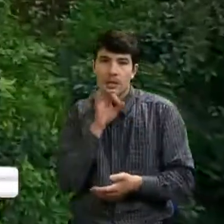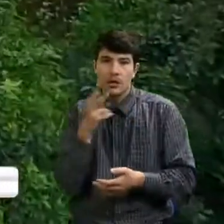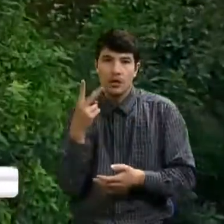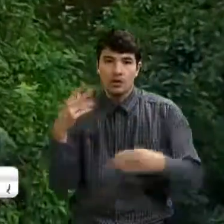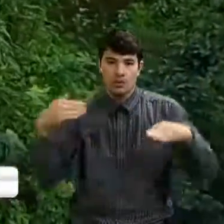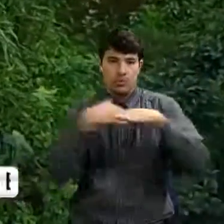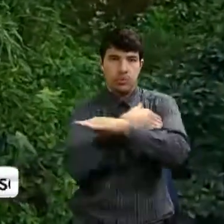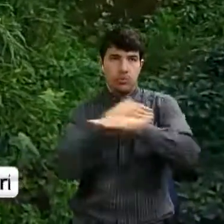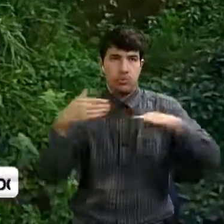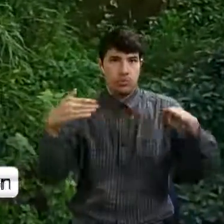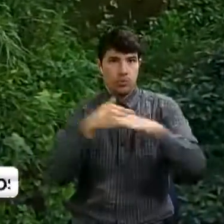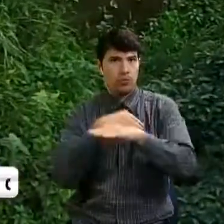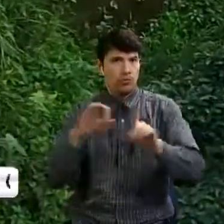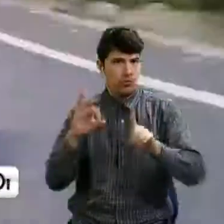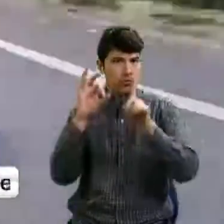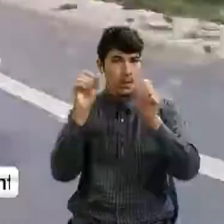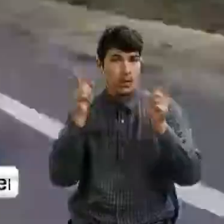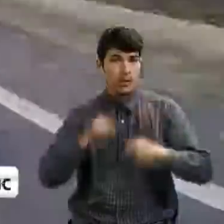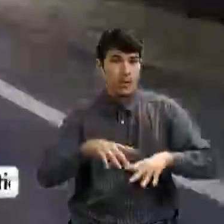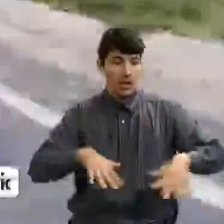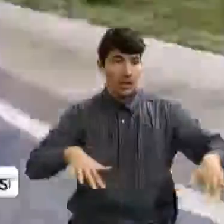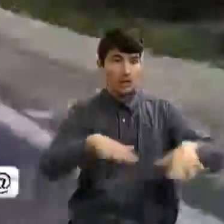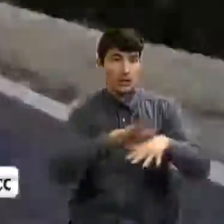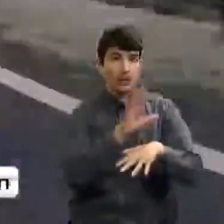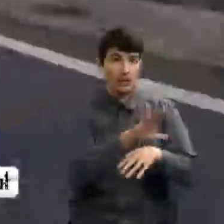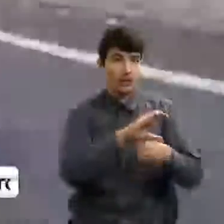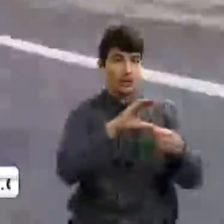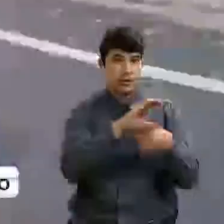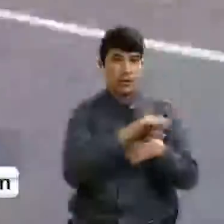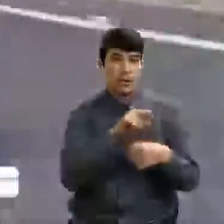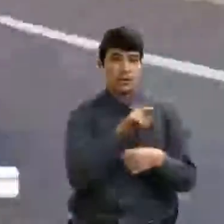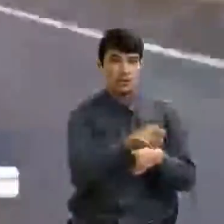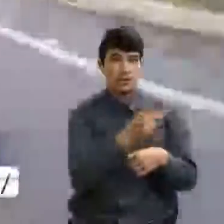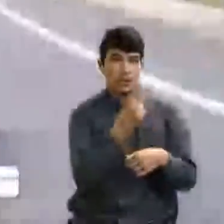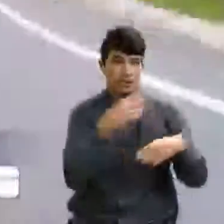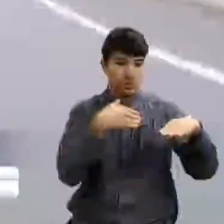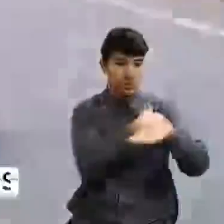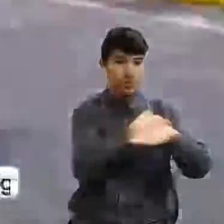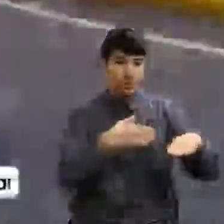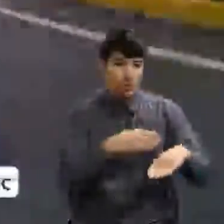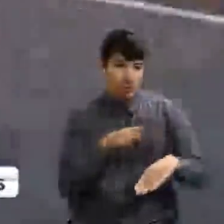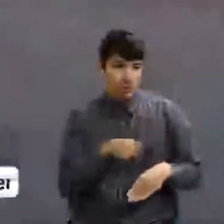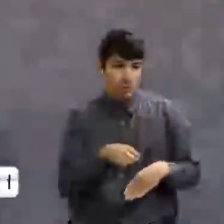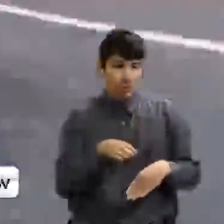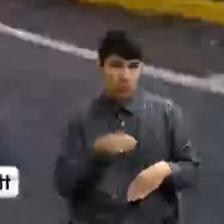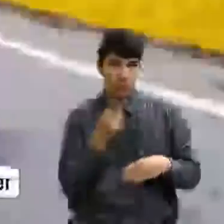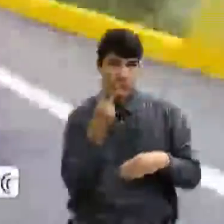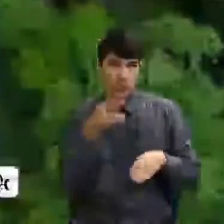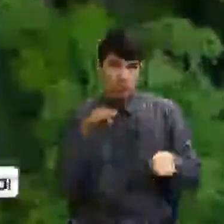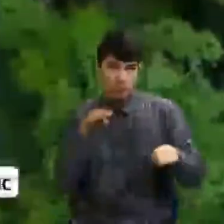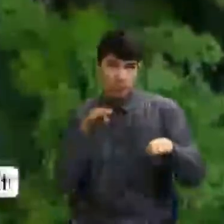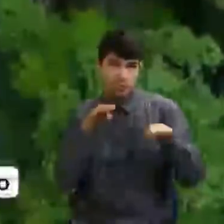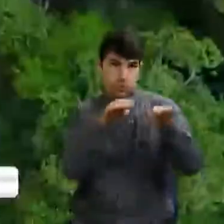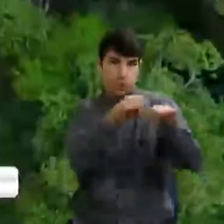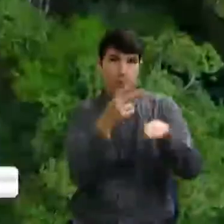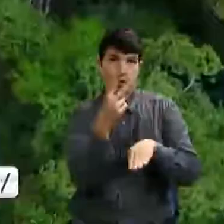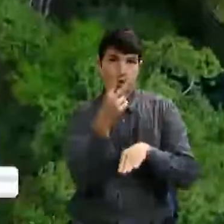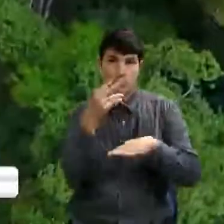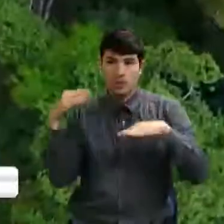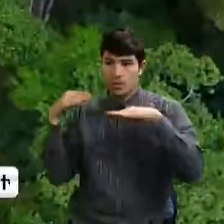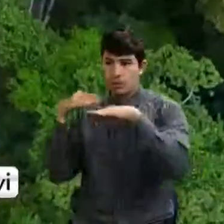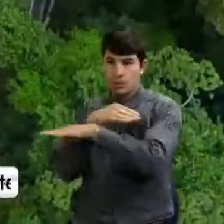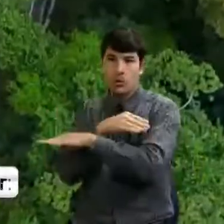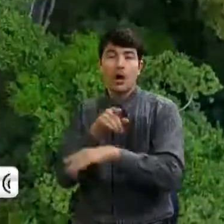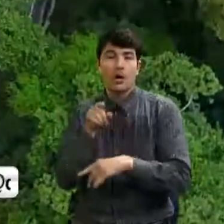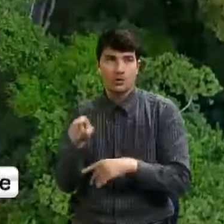oriente-occidente y en la zona urbana de villavicencio el tramo cuenta con dos carriles subiendo y uno bajando asimismo